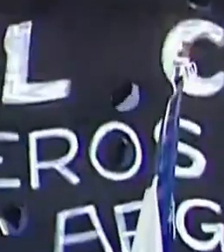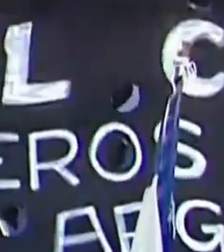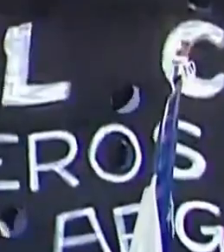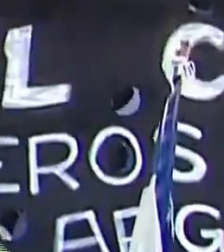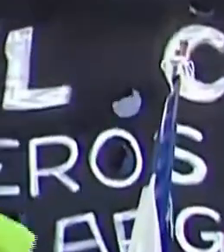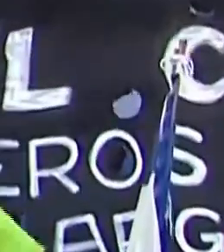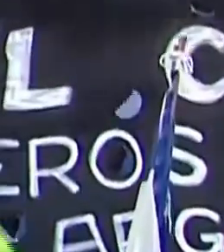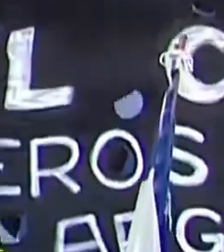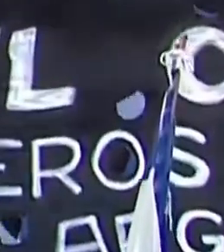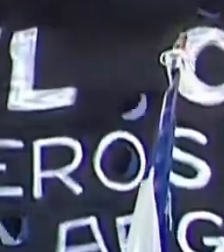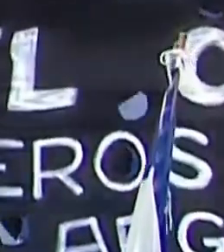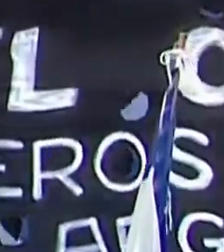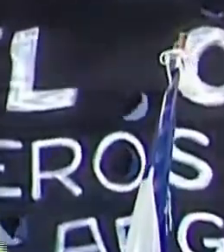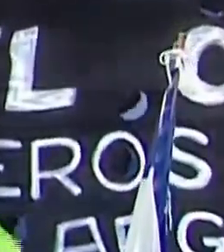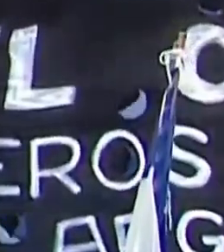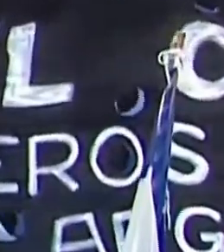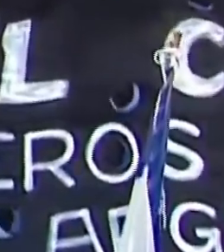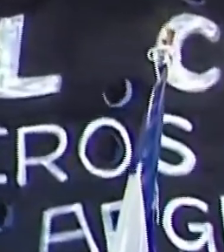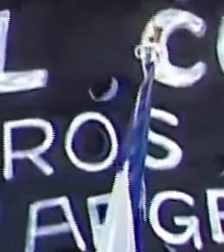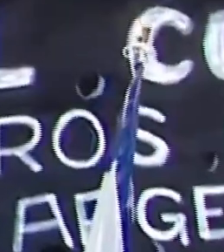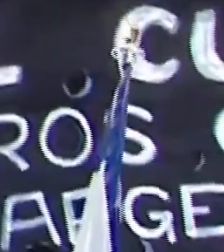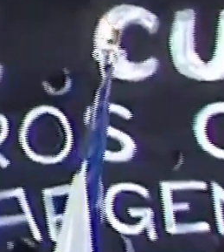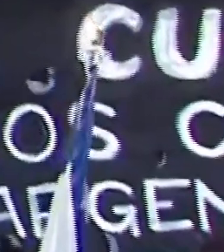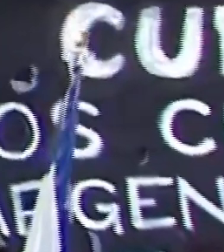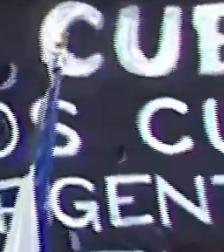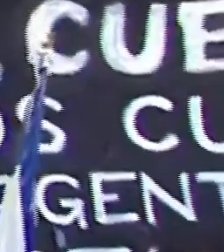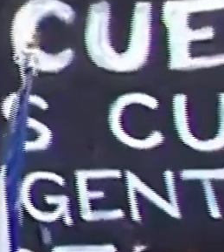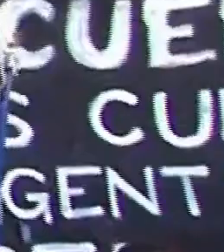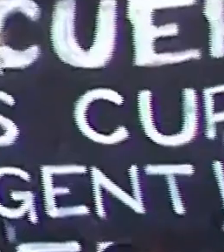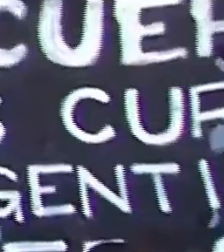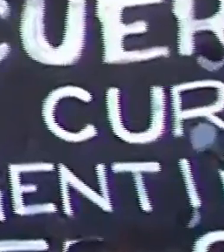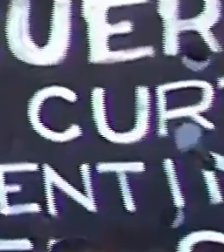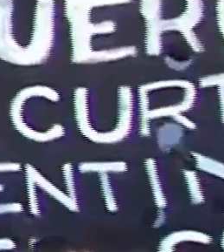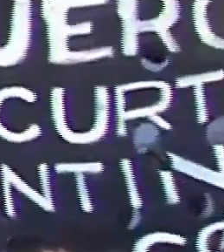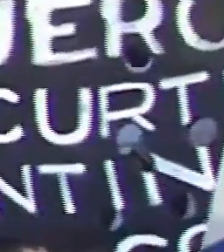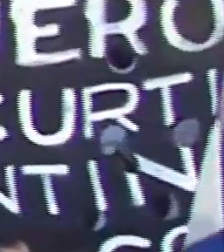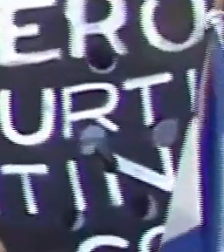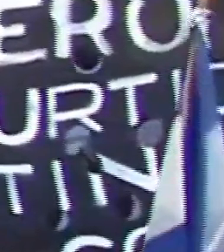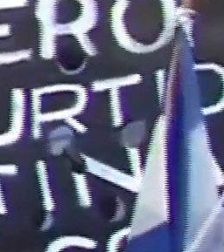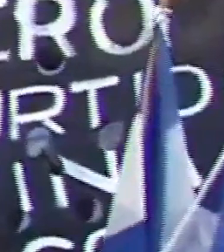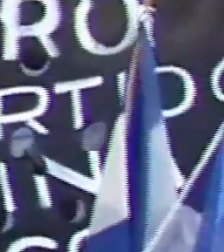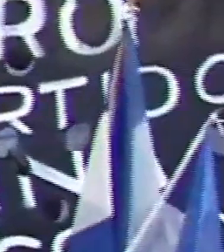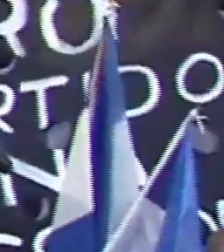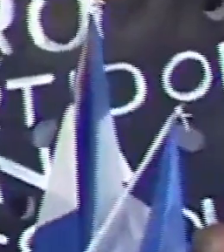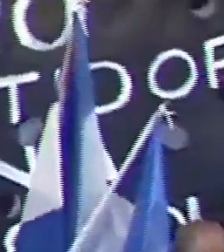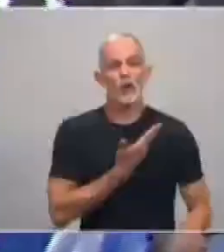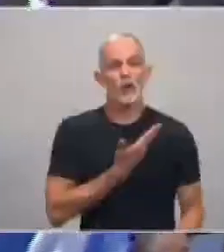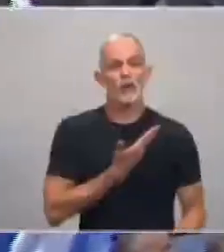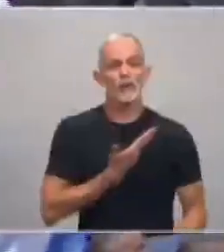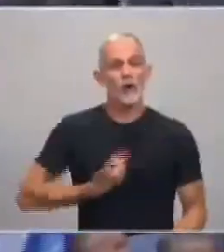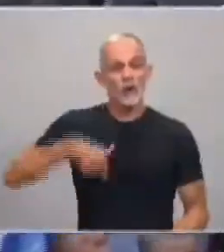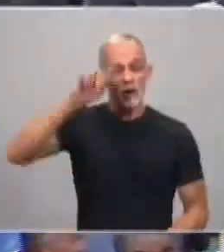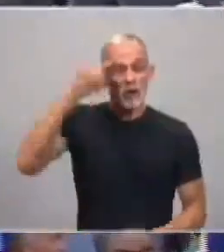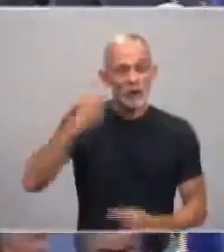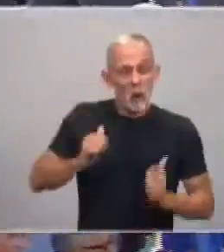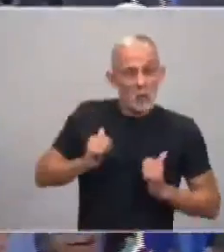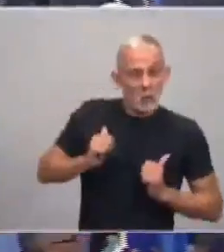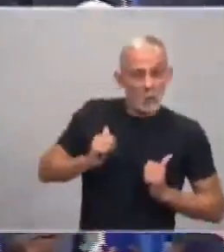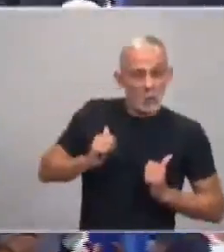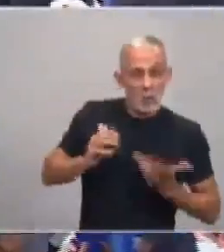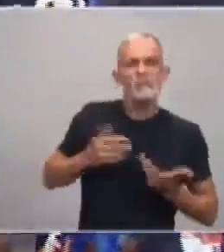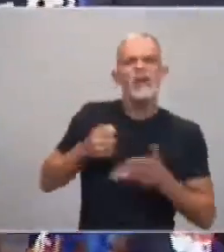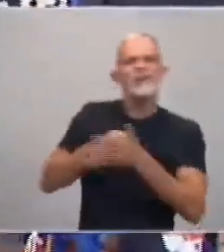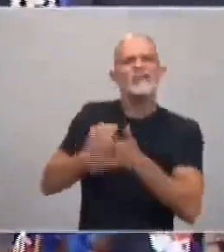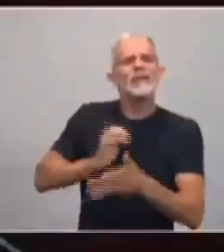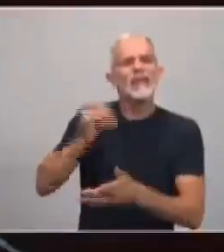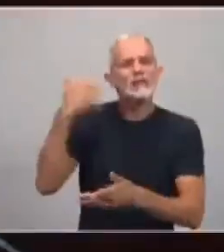Por otra parte, ante la total y absoluta inacción del Gobierno Nacional, al fines del año pasado anunciamos